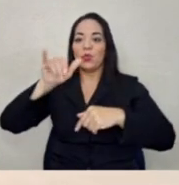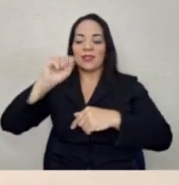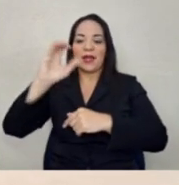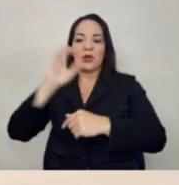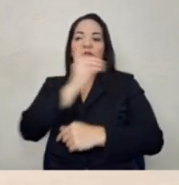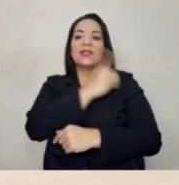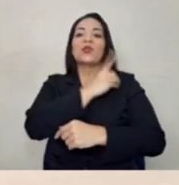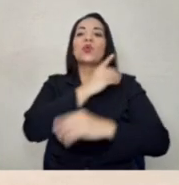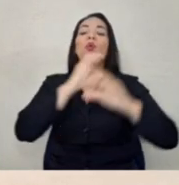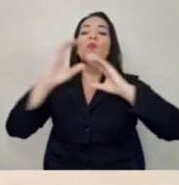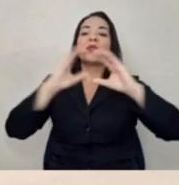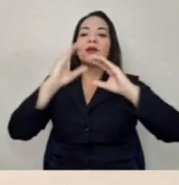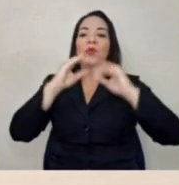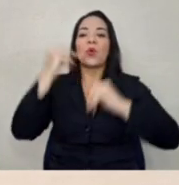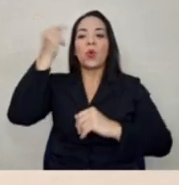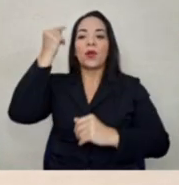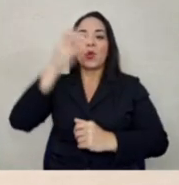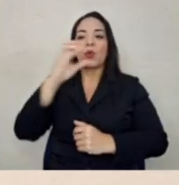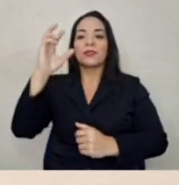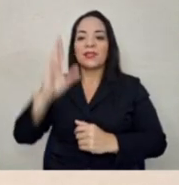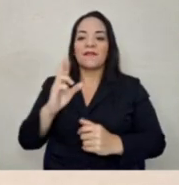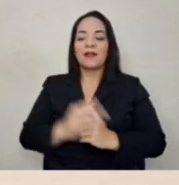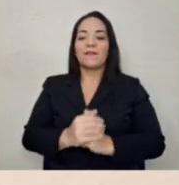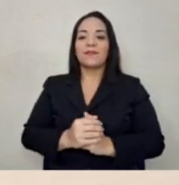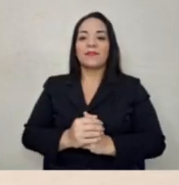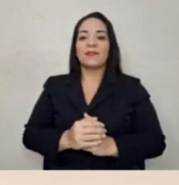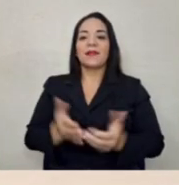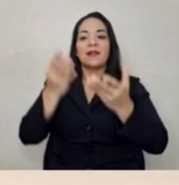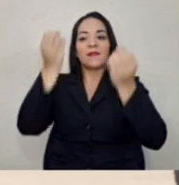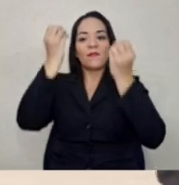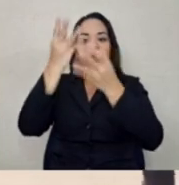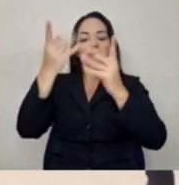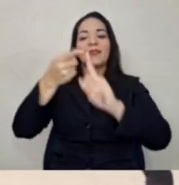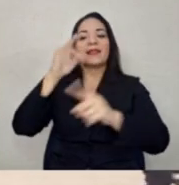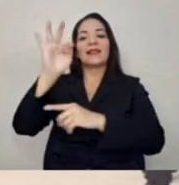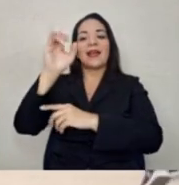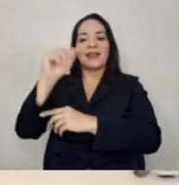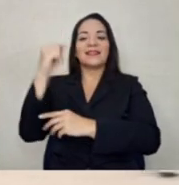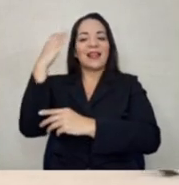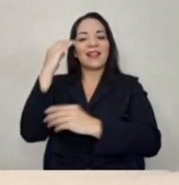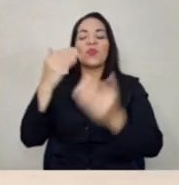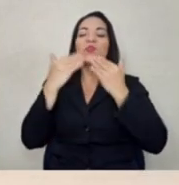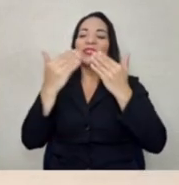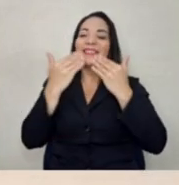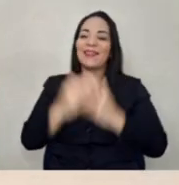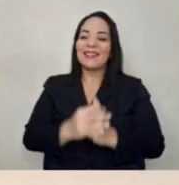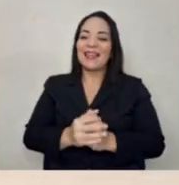Monge, director de comunicación del gobierno de la República, les llevó este reporte desde Taras de Cartago. Muchísimas